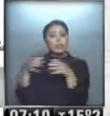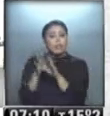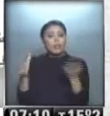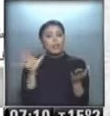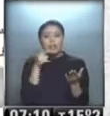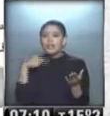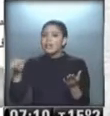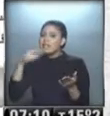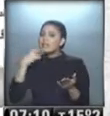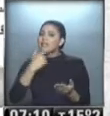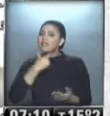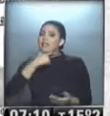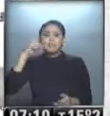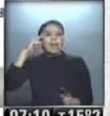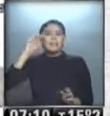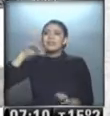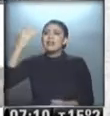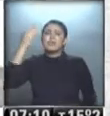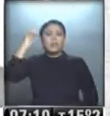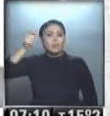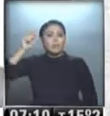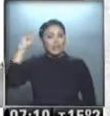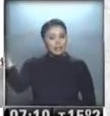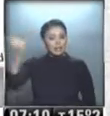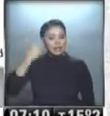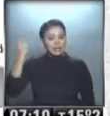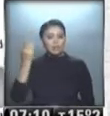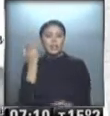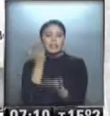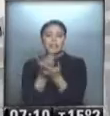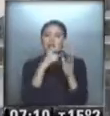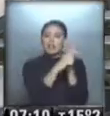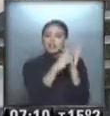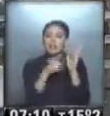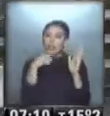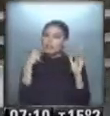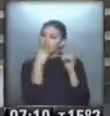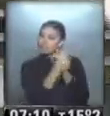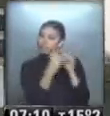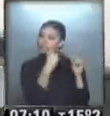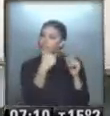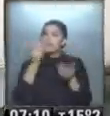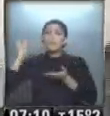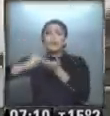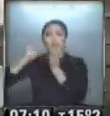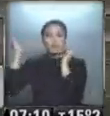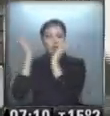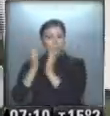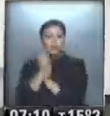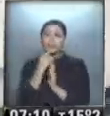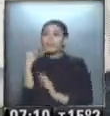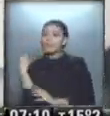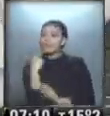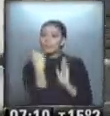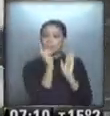que analiza recurrir a los tribunales internacionales para impugnar los artículos que cuestiona y que, según considera, vulneran